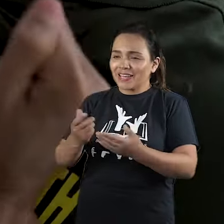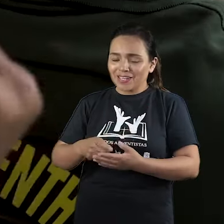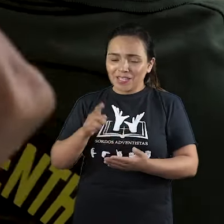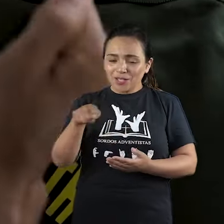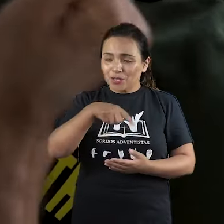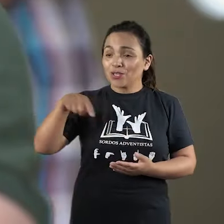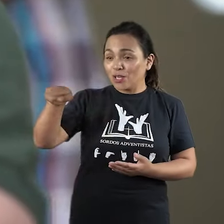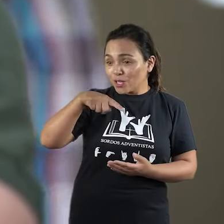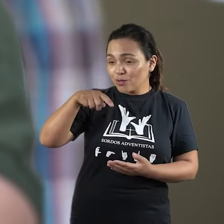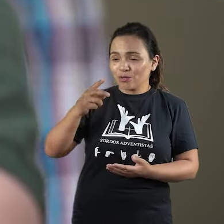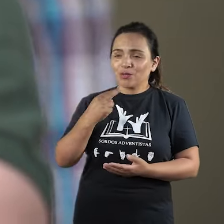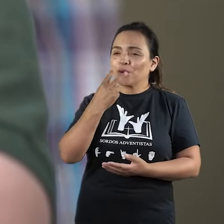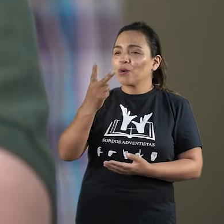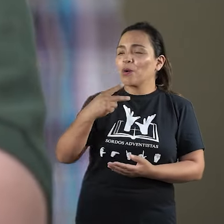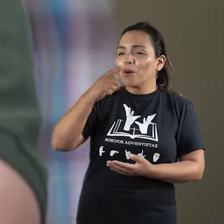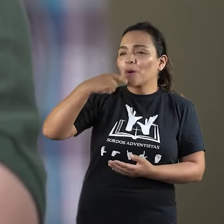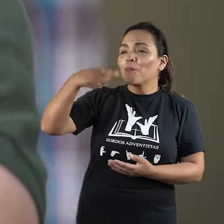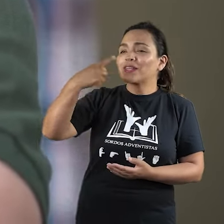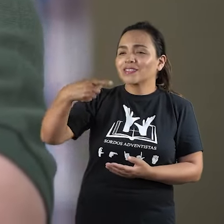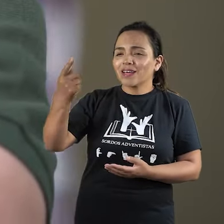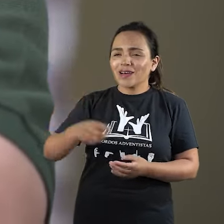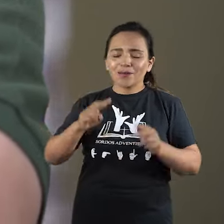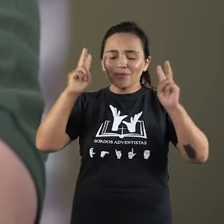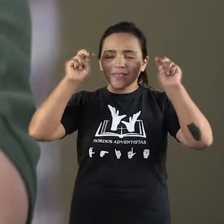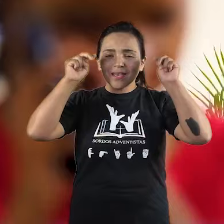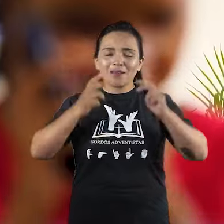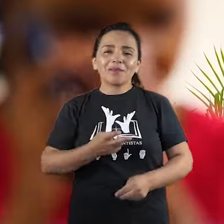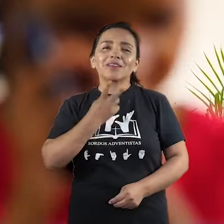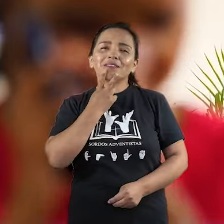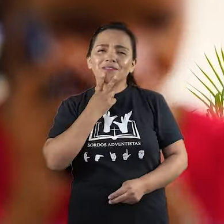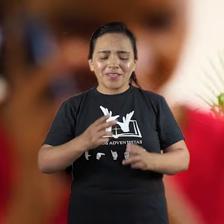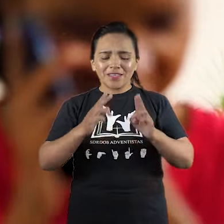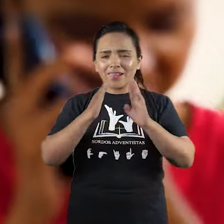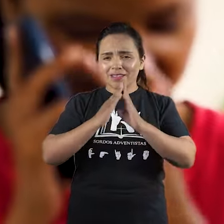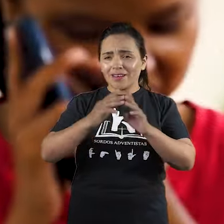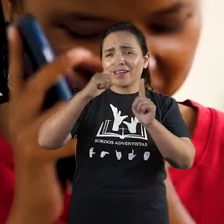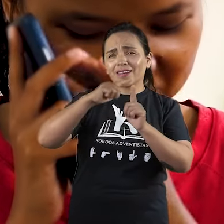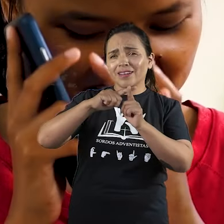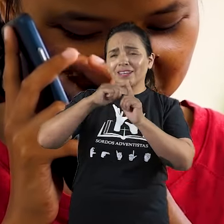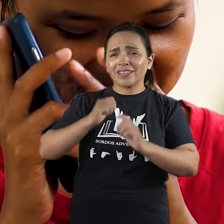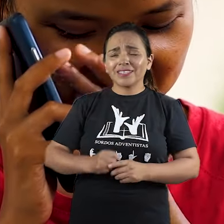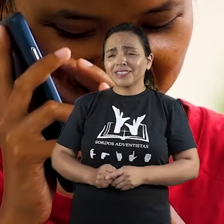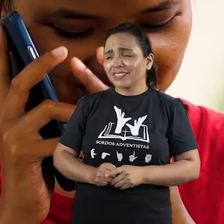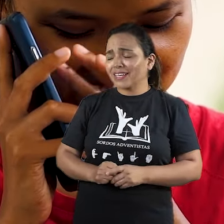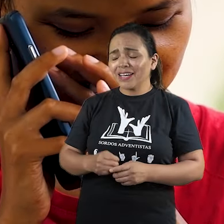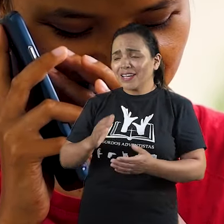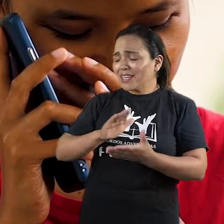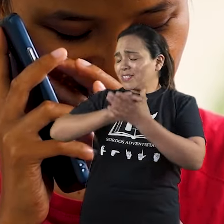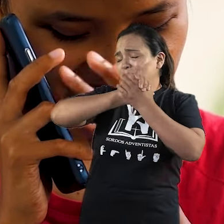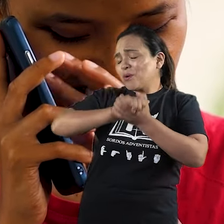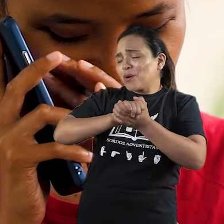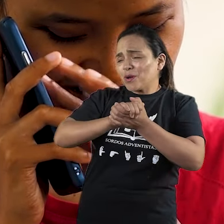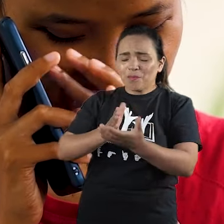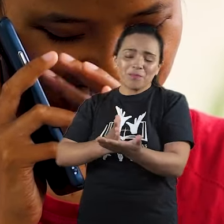iglesia y la vida en general. Mundari pudo compartir un poco sobre su iglesia y la Biblia. La conversación inicial se hizo